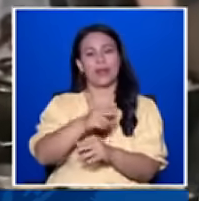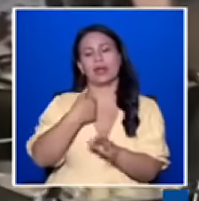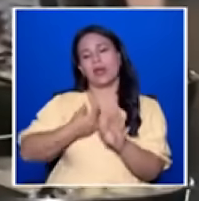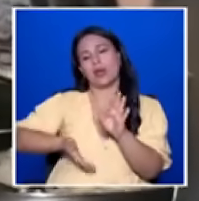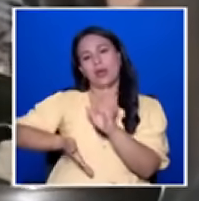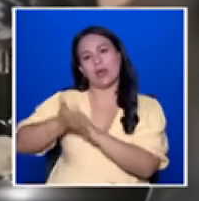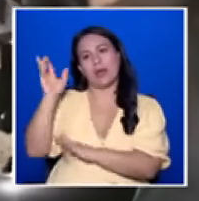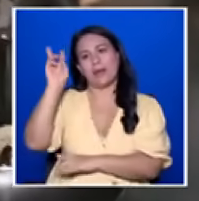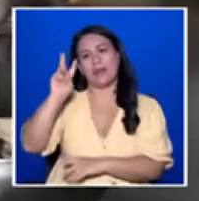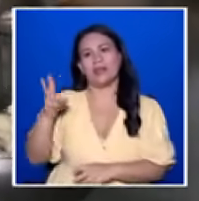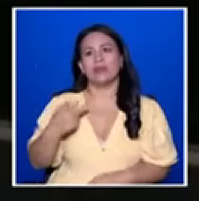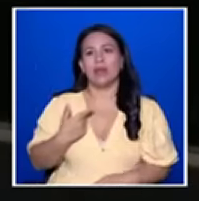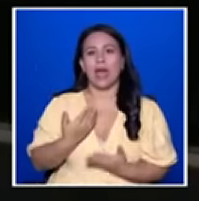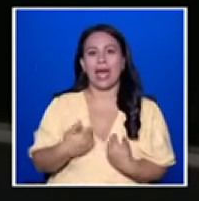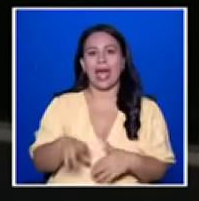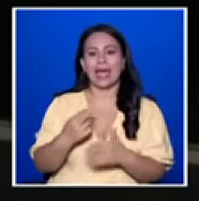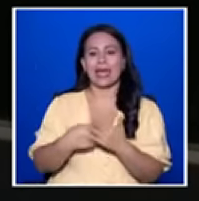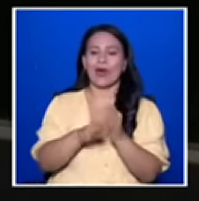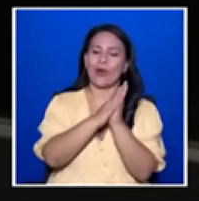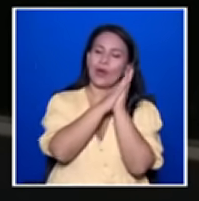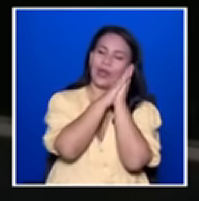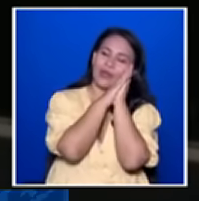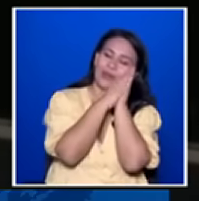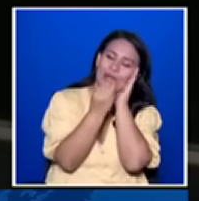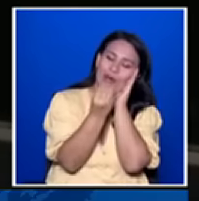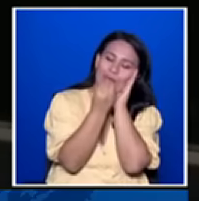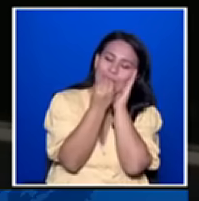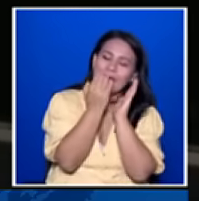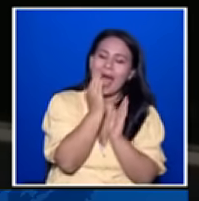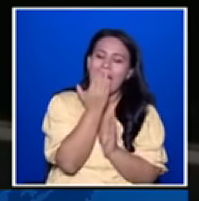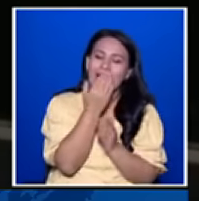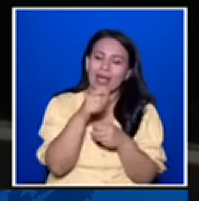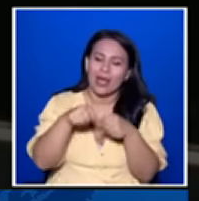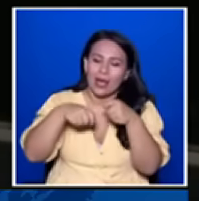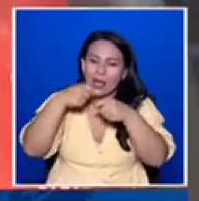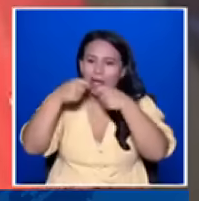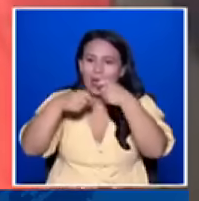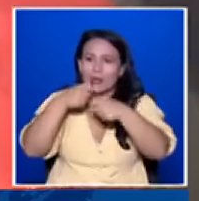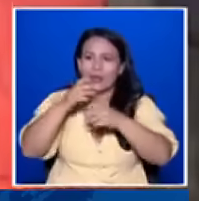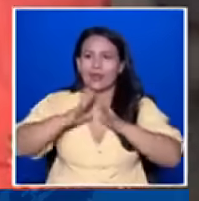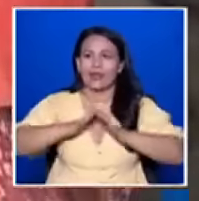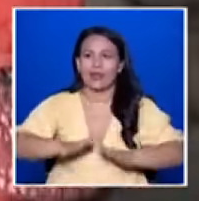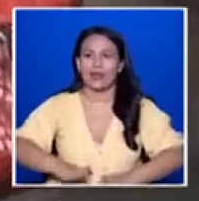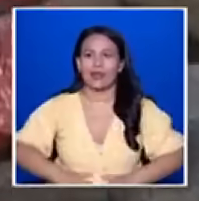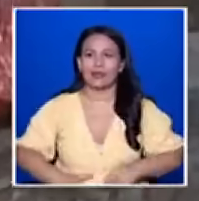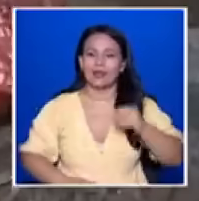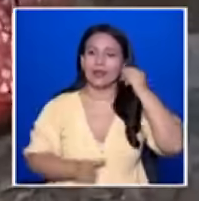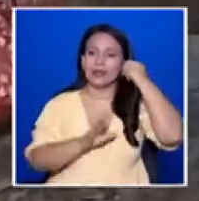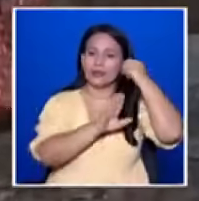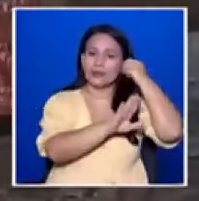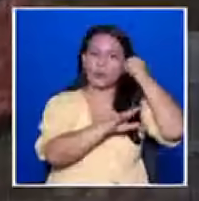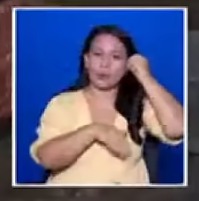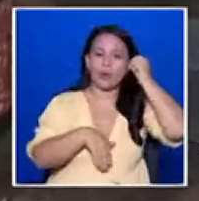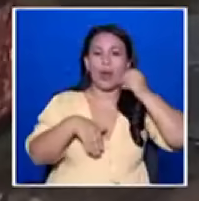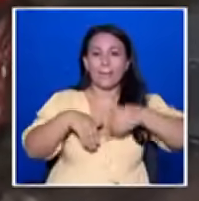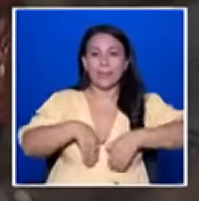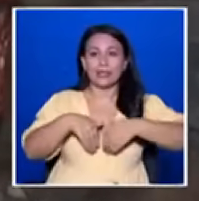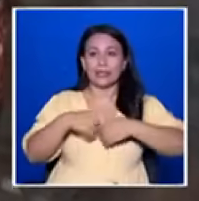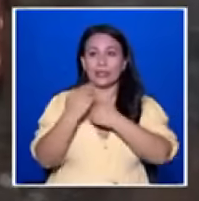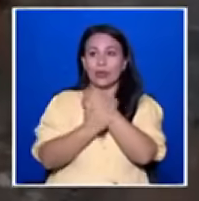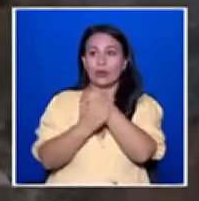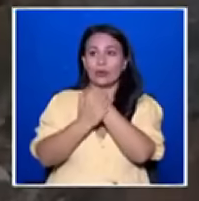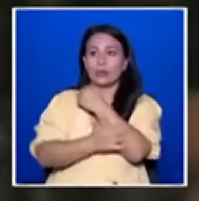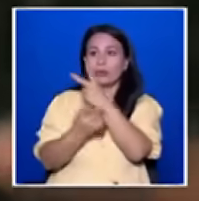Hoy, gracias a Dios, tranquila porque mis hijos van a dormir un techito, gracias a Dios, van a tener comida caliente y van a descansar. Sus mascotas también fueron atendidas por